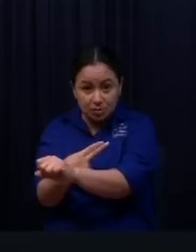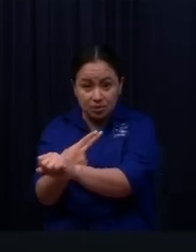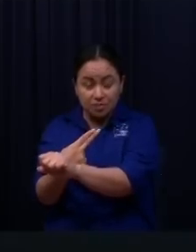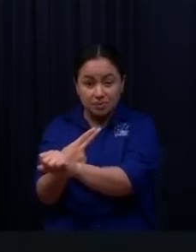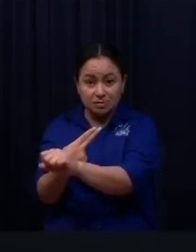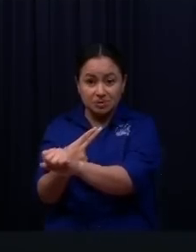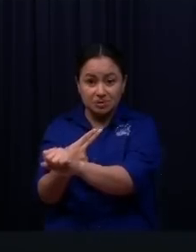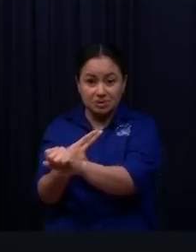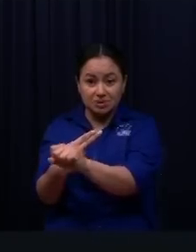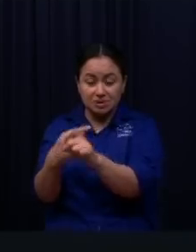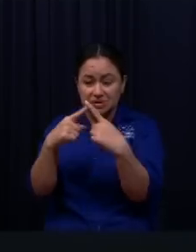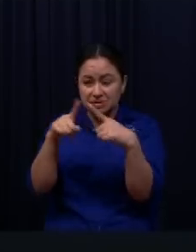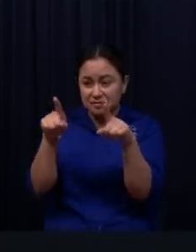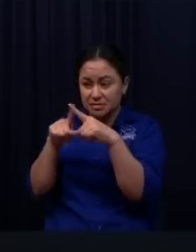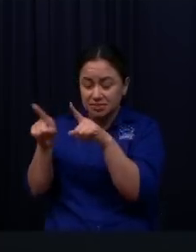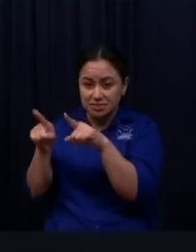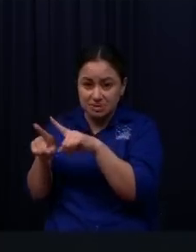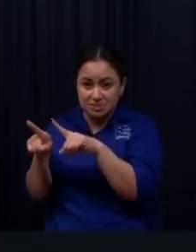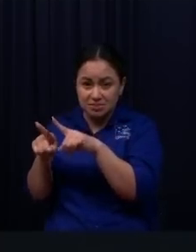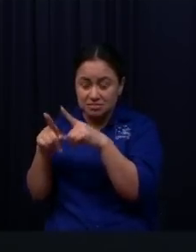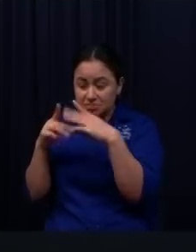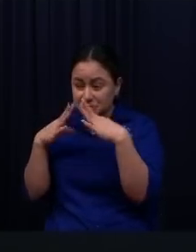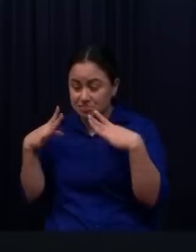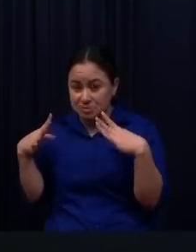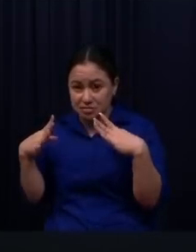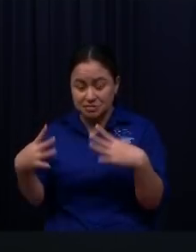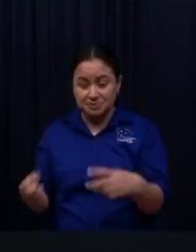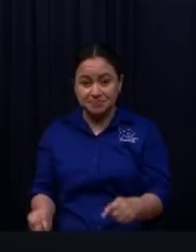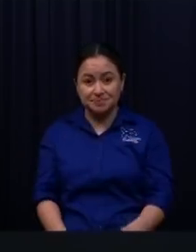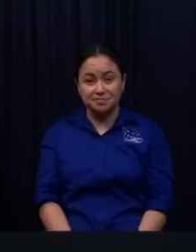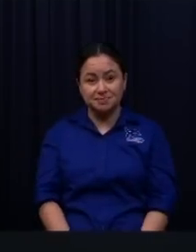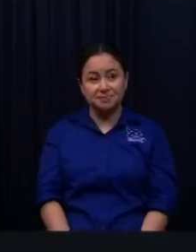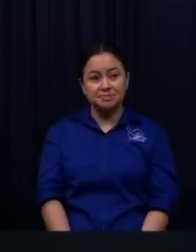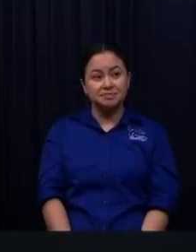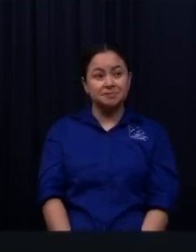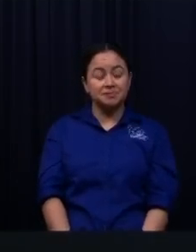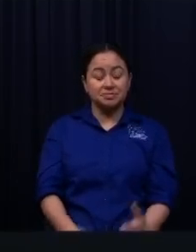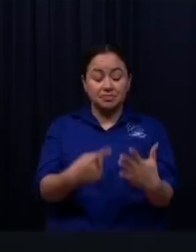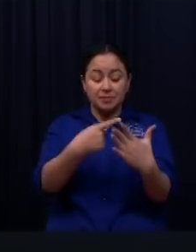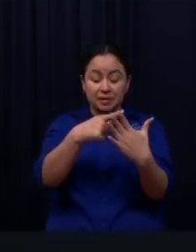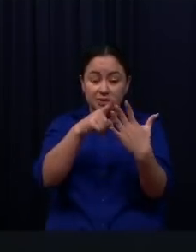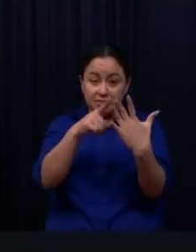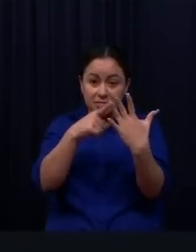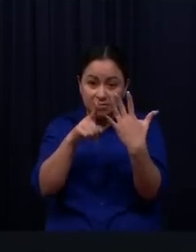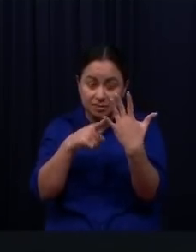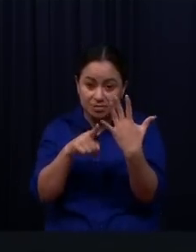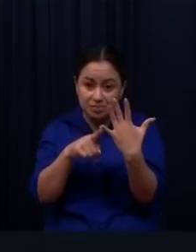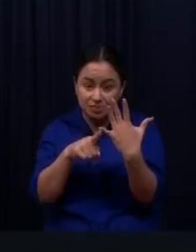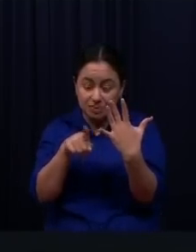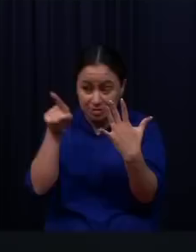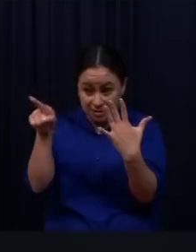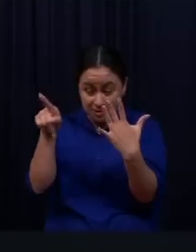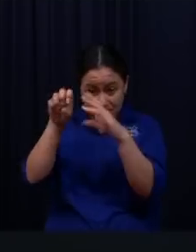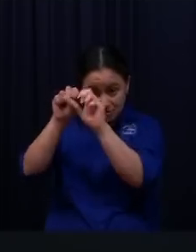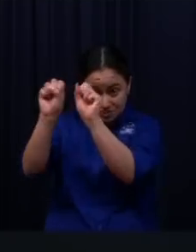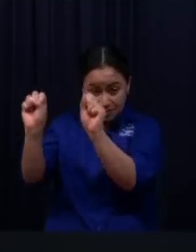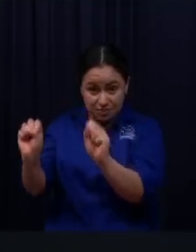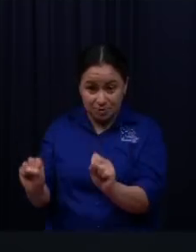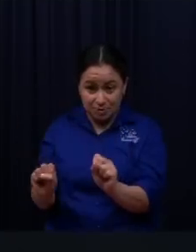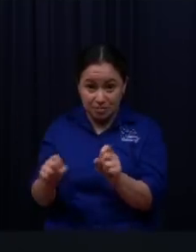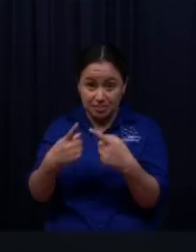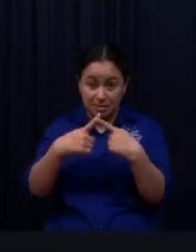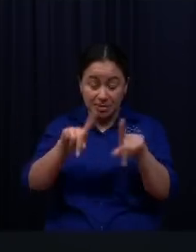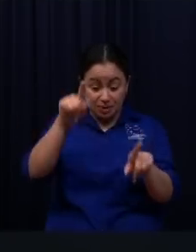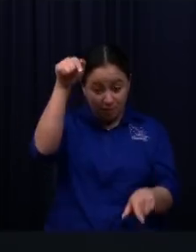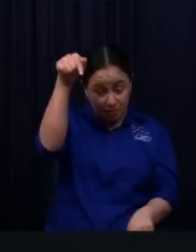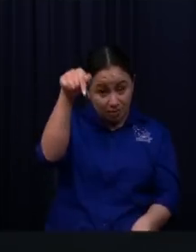palomas y panes de la proposición y requisitos específicos para aquel sacerdocio. Pero